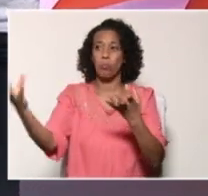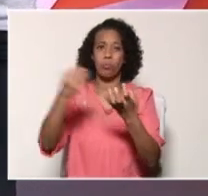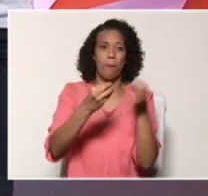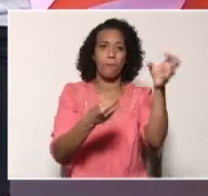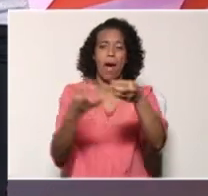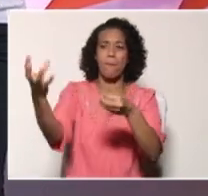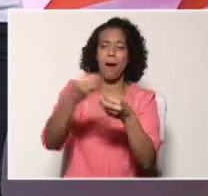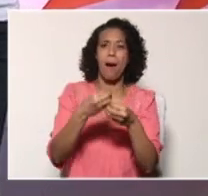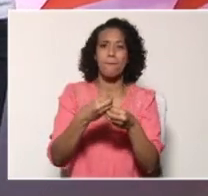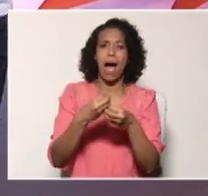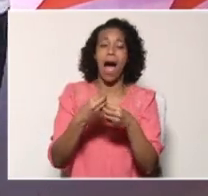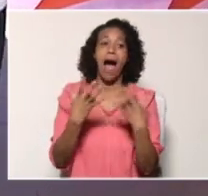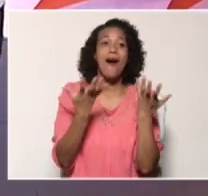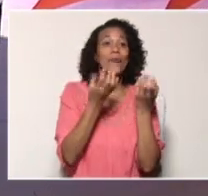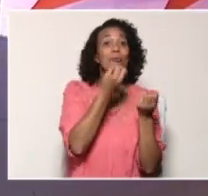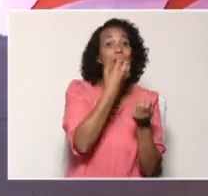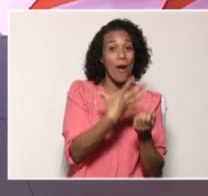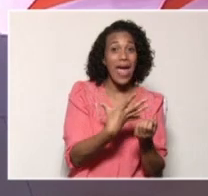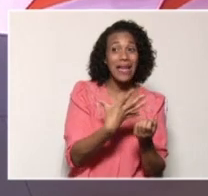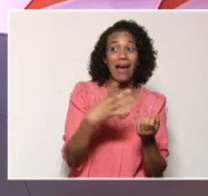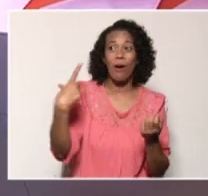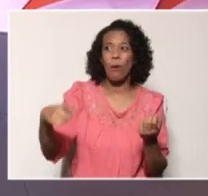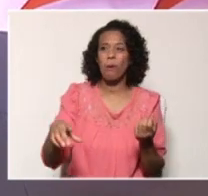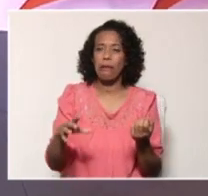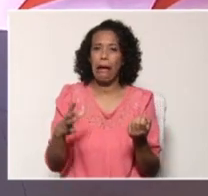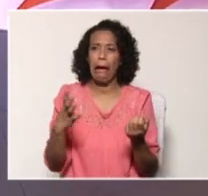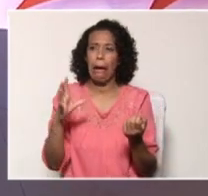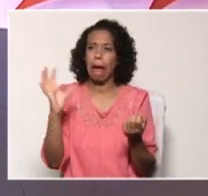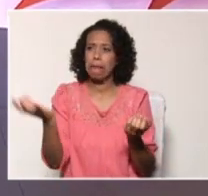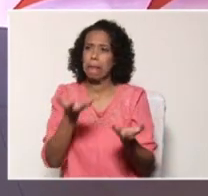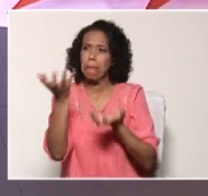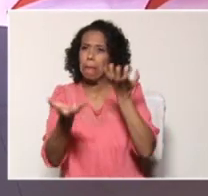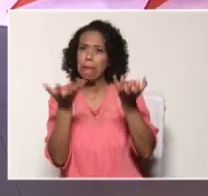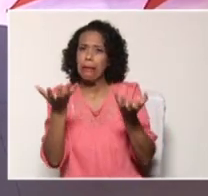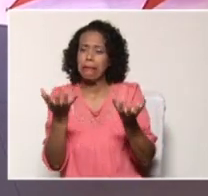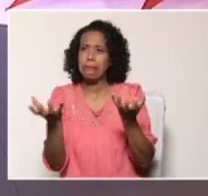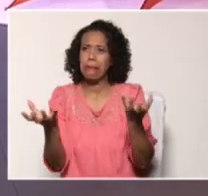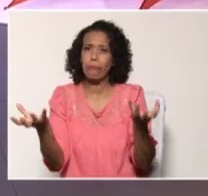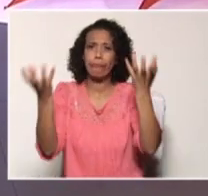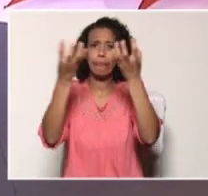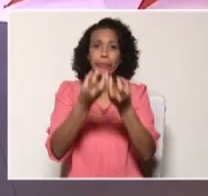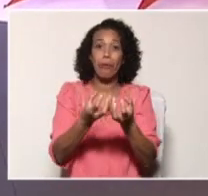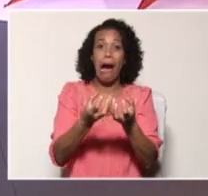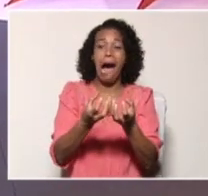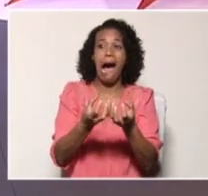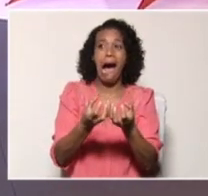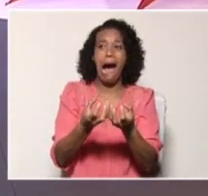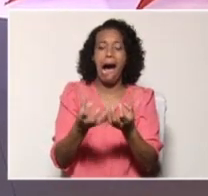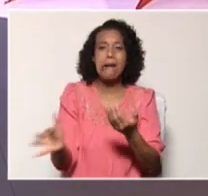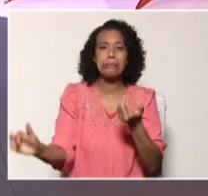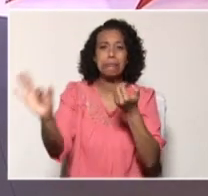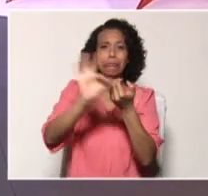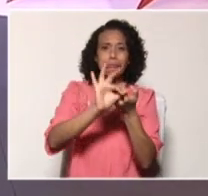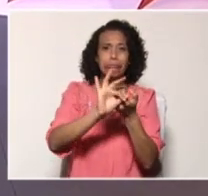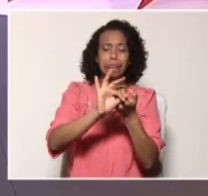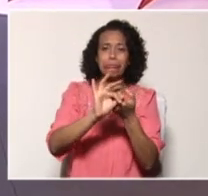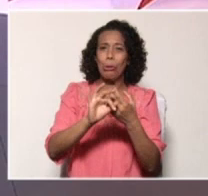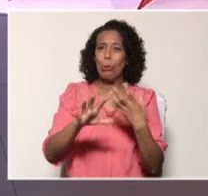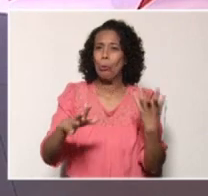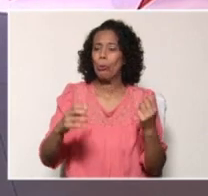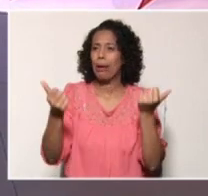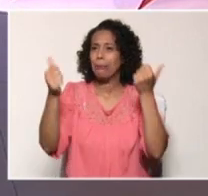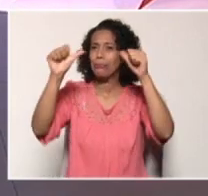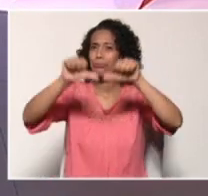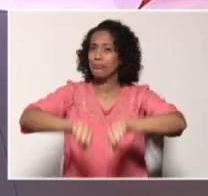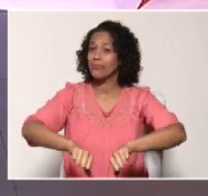alimento que esté fresco con uno que ya yo haya preparado, que esté cocido. Entonces, eso es algo que no debemos hacer.